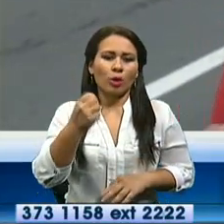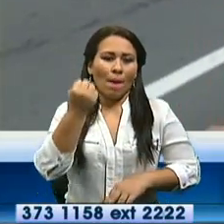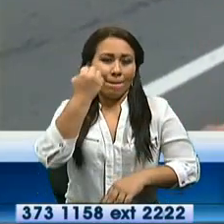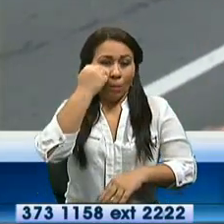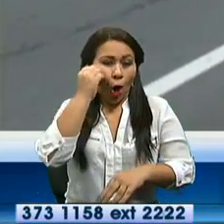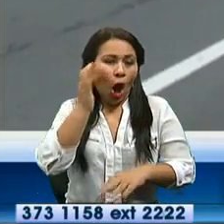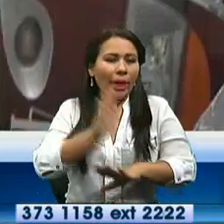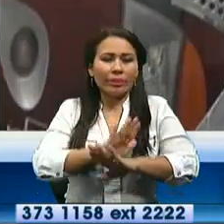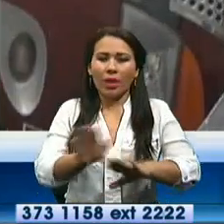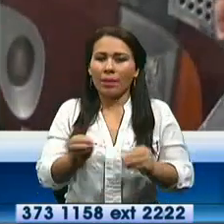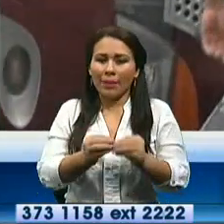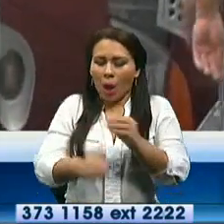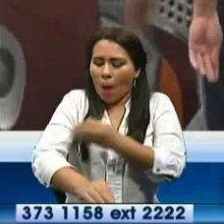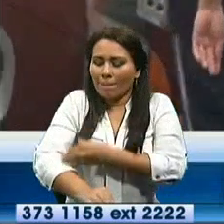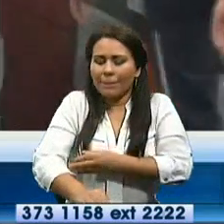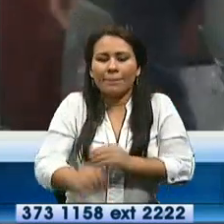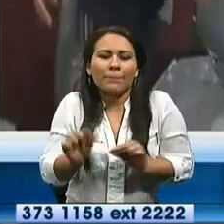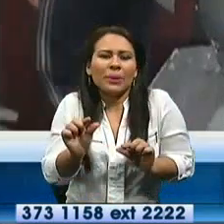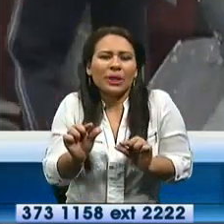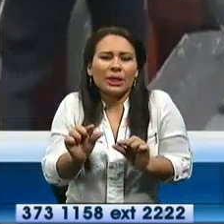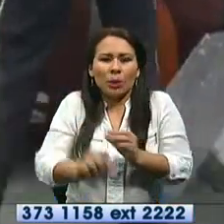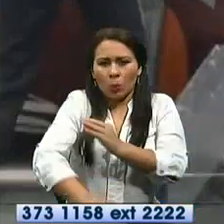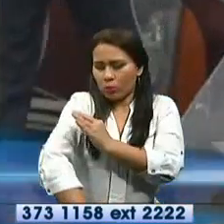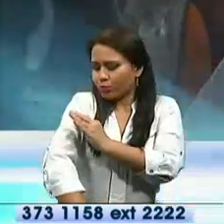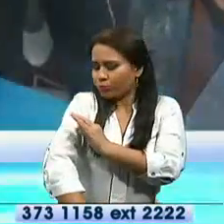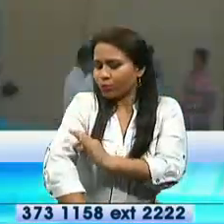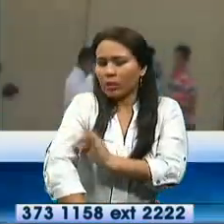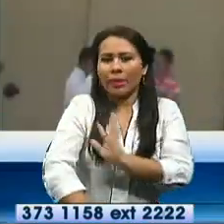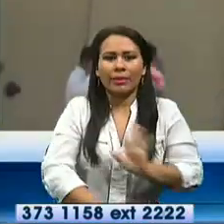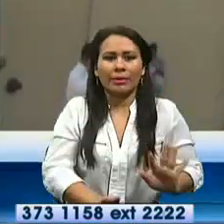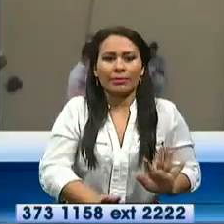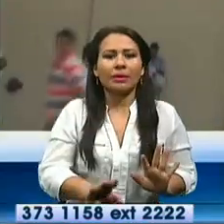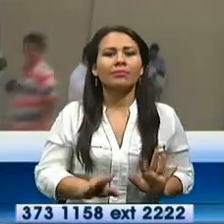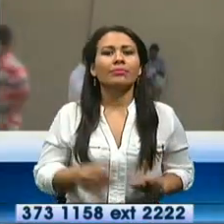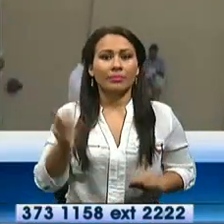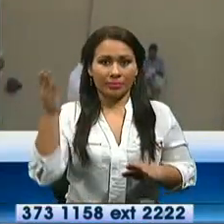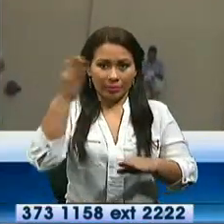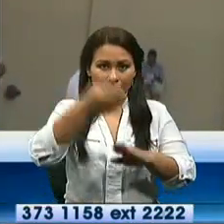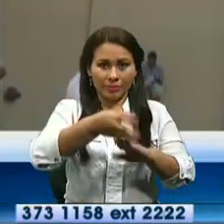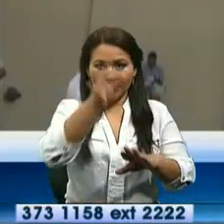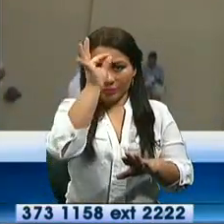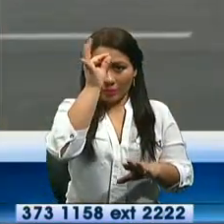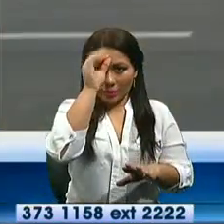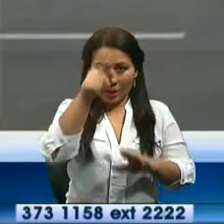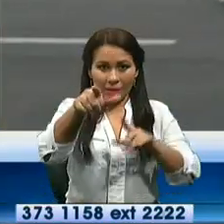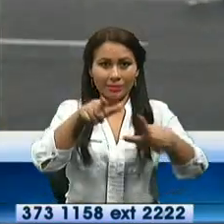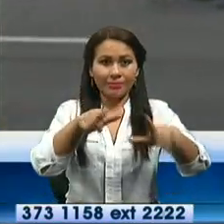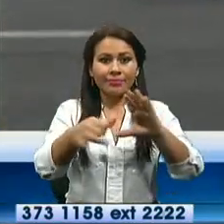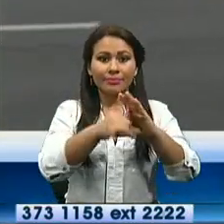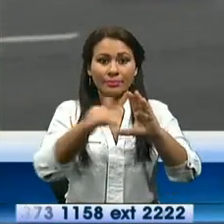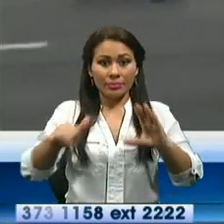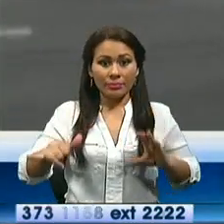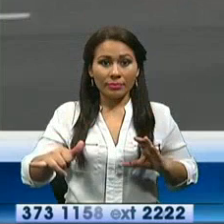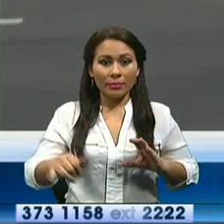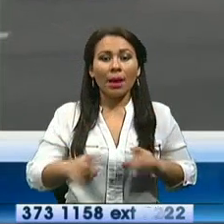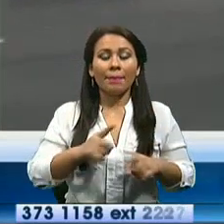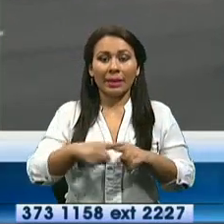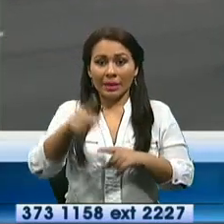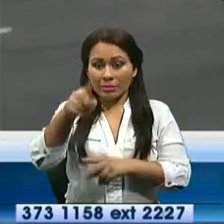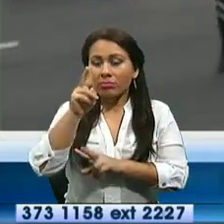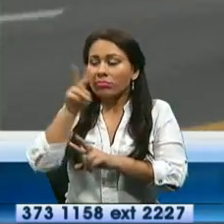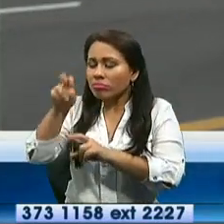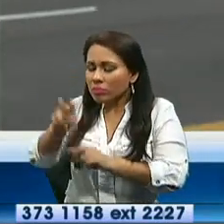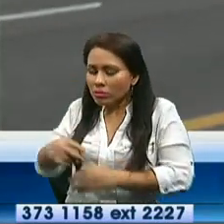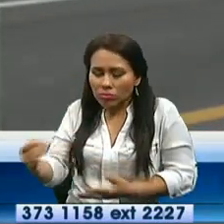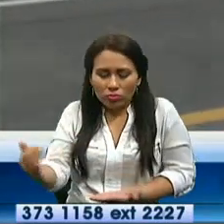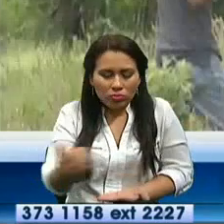cortaduras pequeñas. En total, 10 personas fueron trasladadas hasta el hospital en Santa Elena, mientras que los elementos de la OIAT